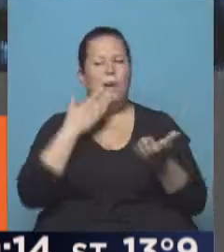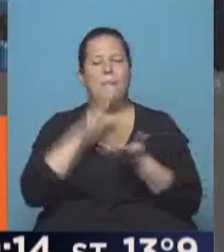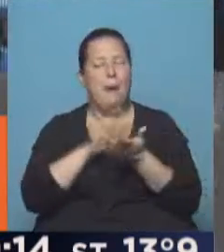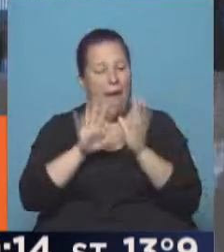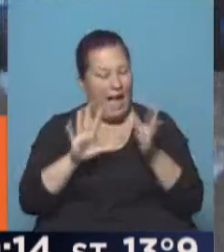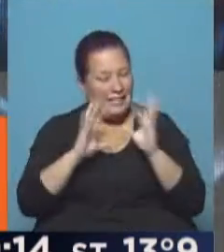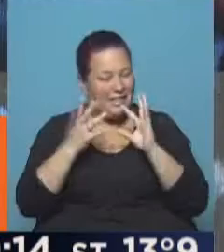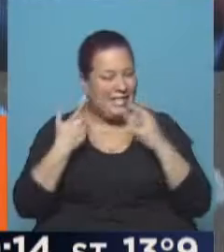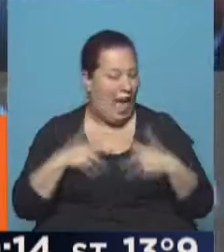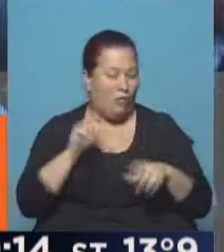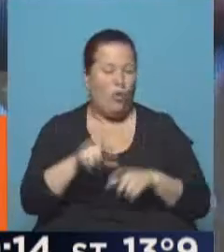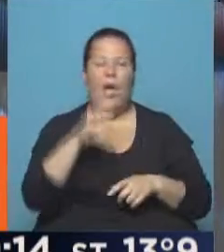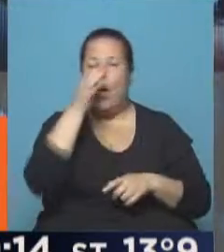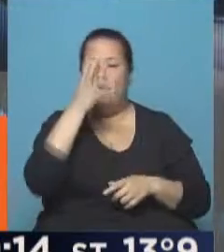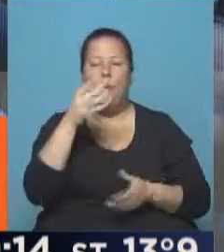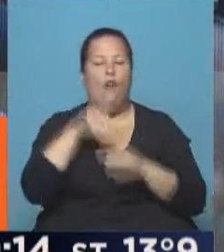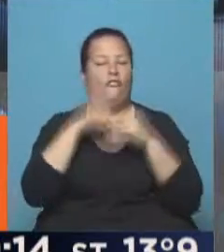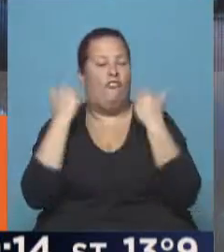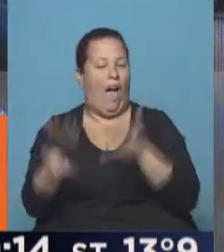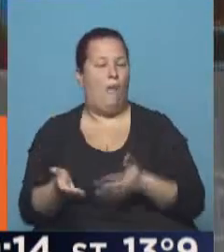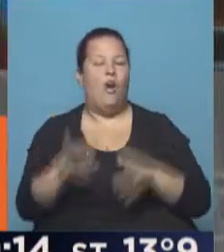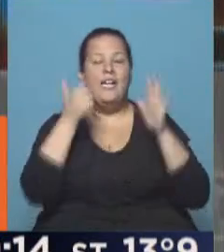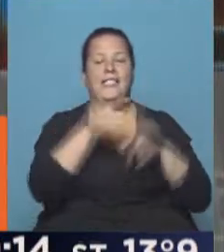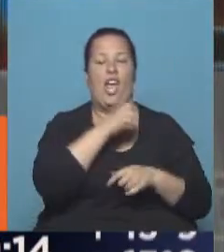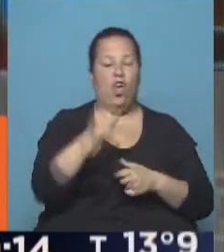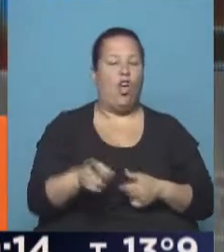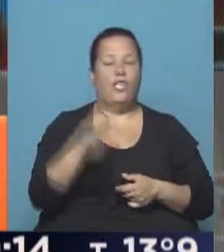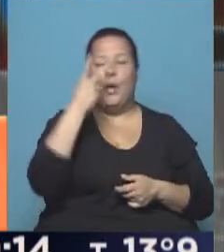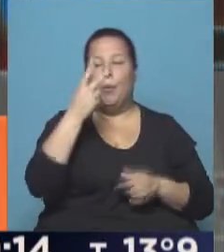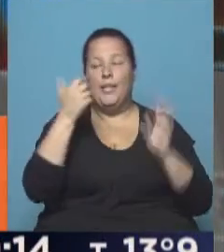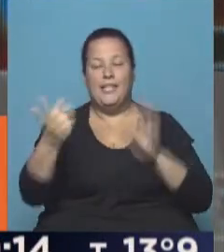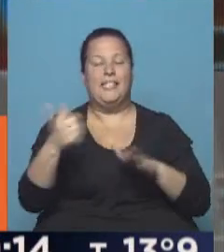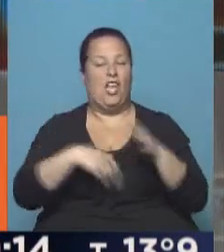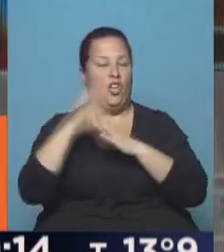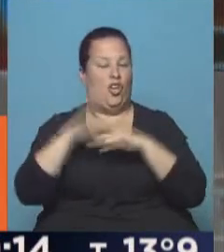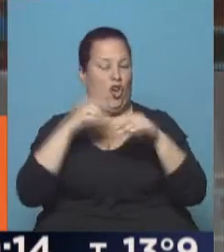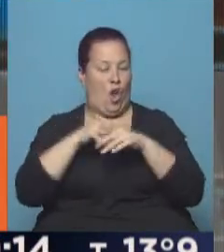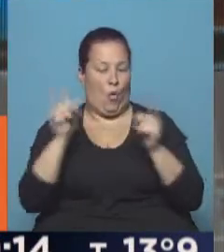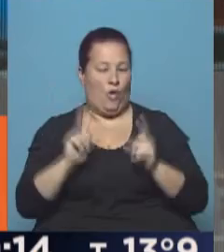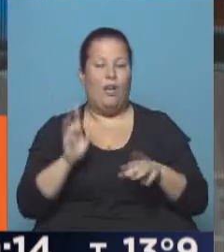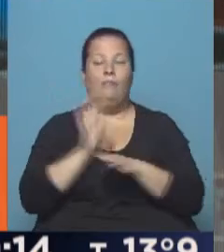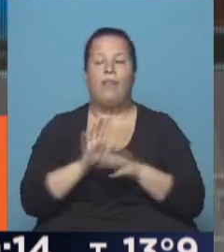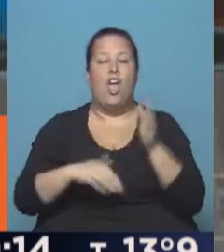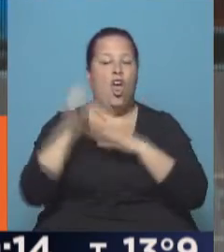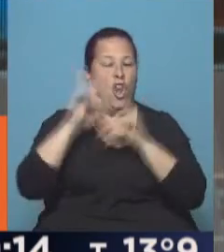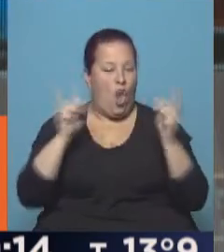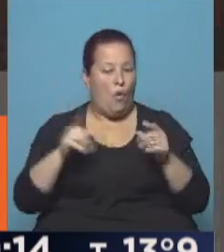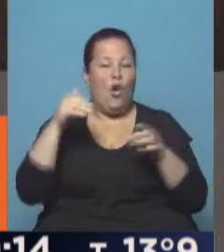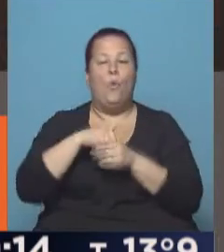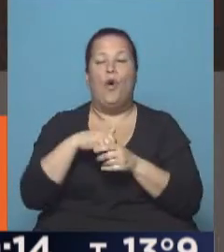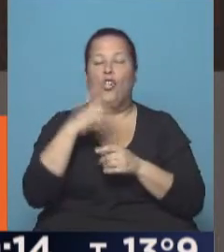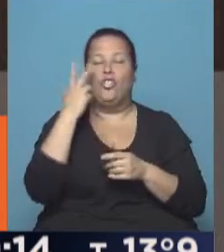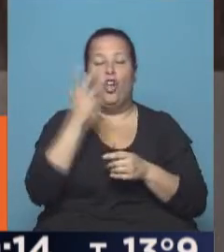de esta naturaleza tenga 24 votos a favor, 6 votos en contra y 26 abstenciones. Es decir, que entre abstenciones y